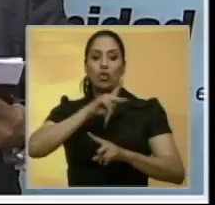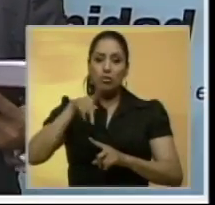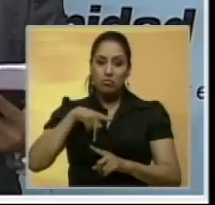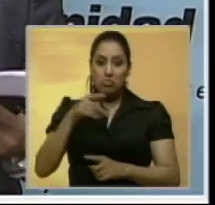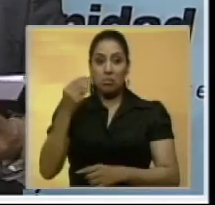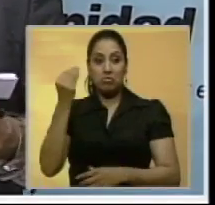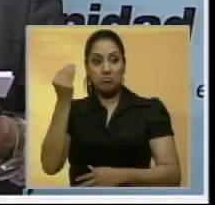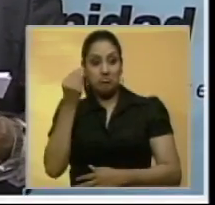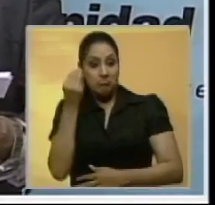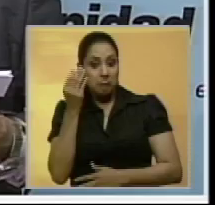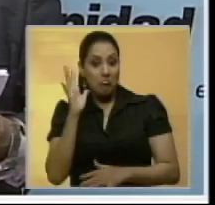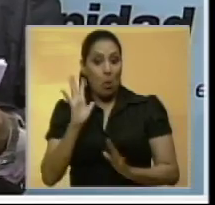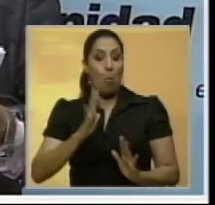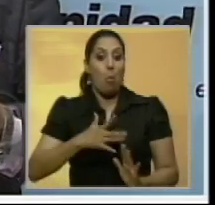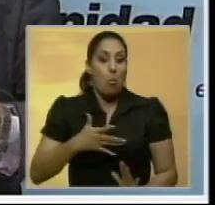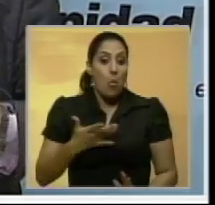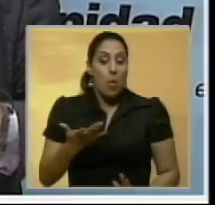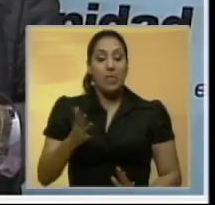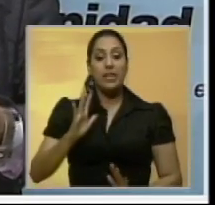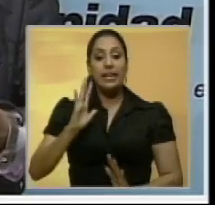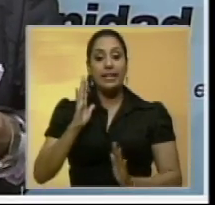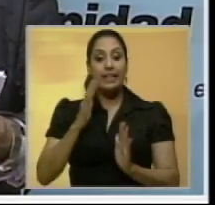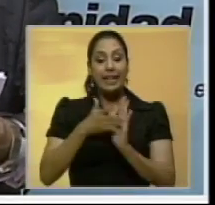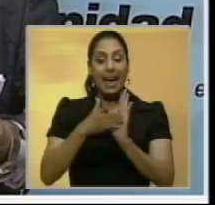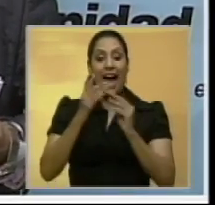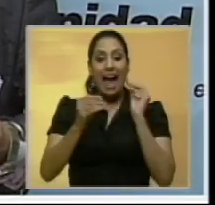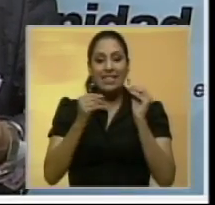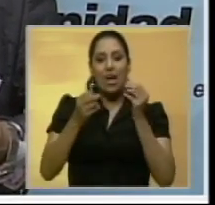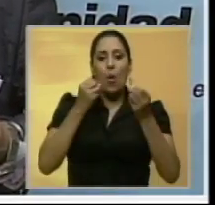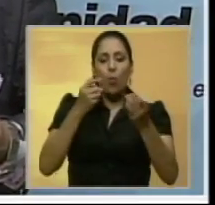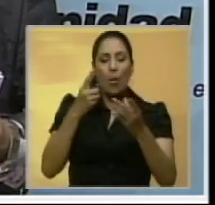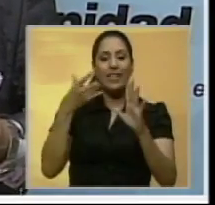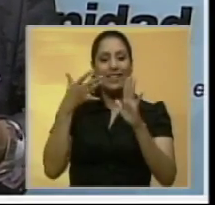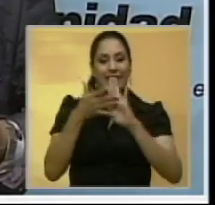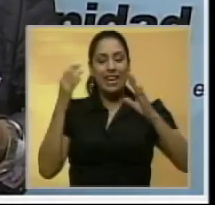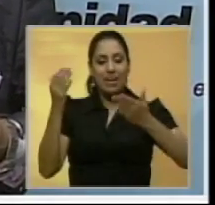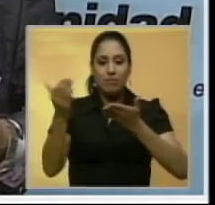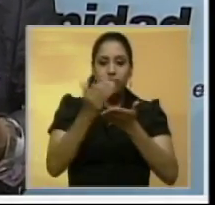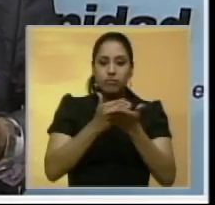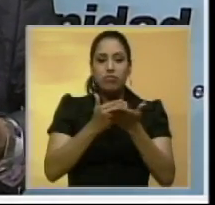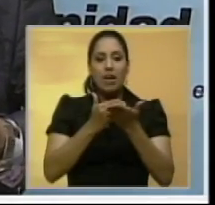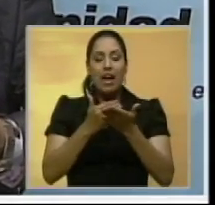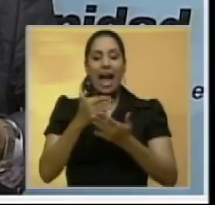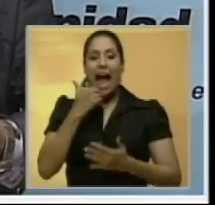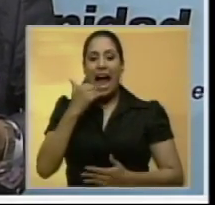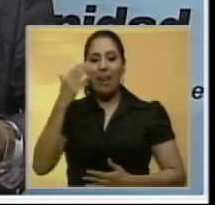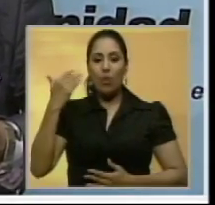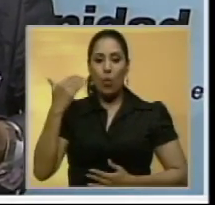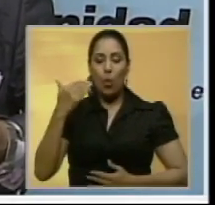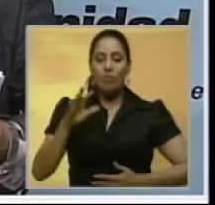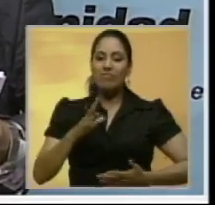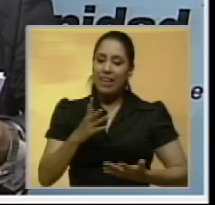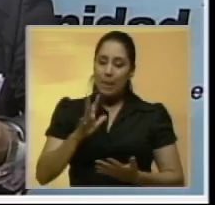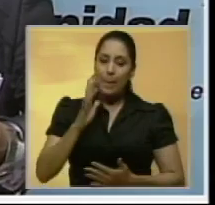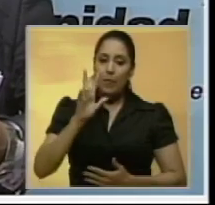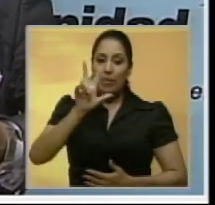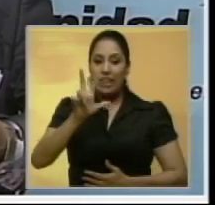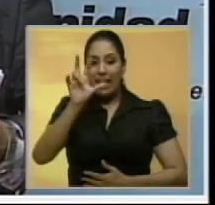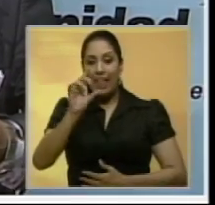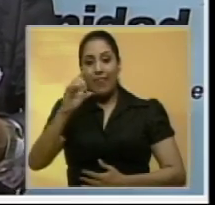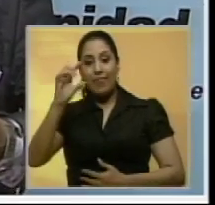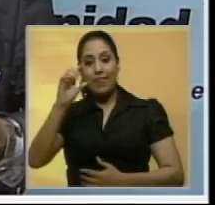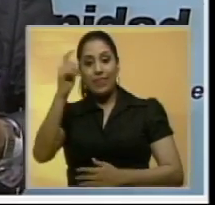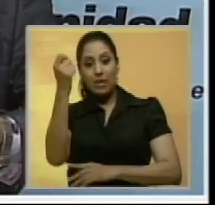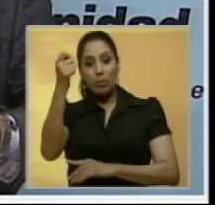hace presumir ciertamente que se va a hacer referencia también a la reincorporación reciente de los 3